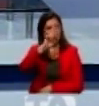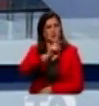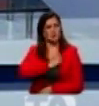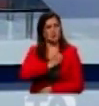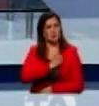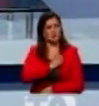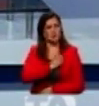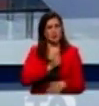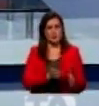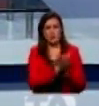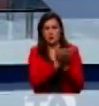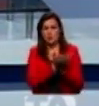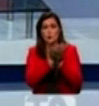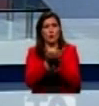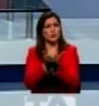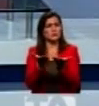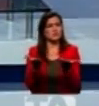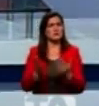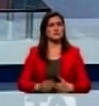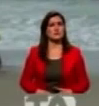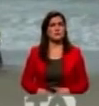sus 8 millas náuticas para la pesca.